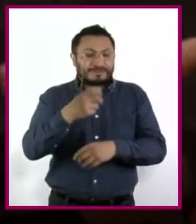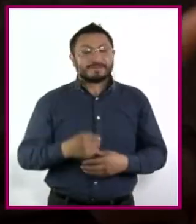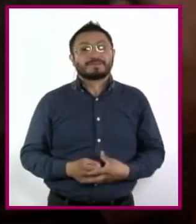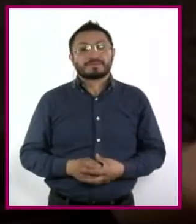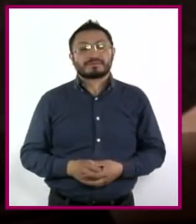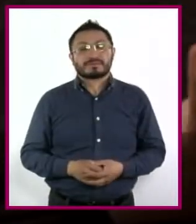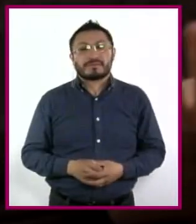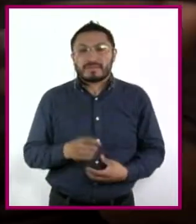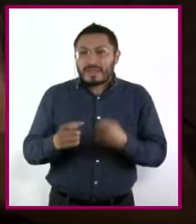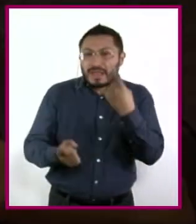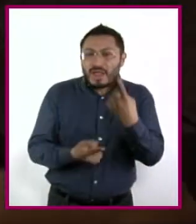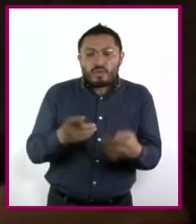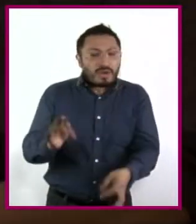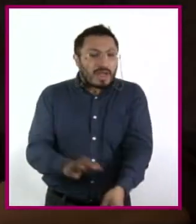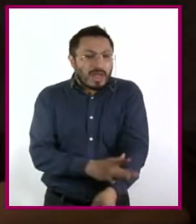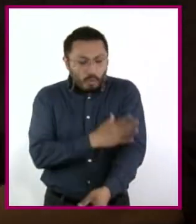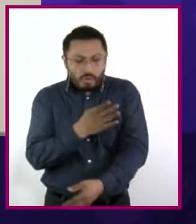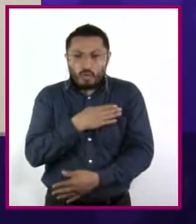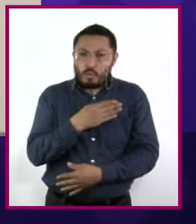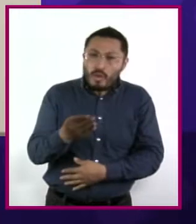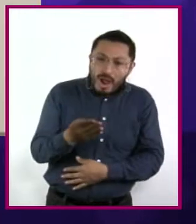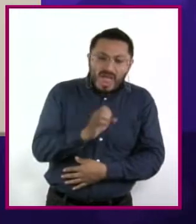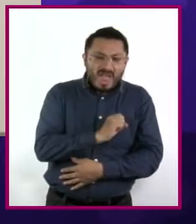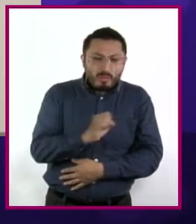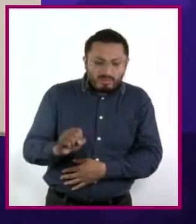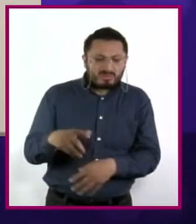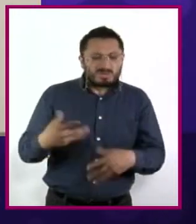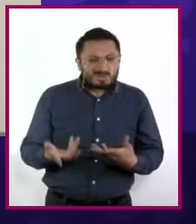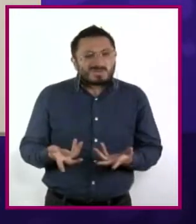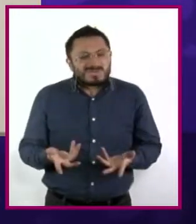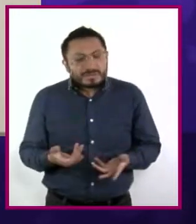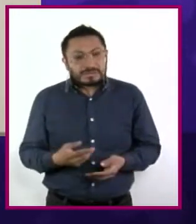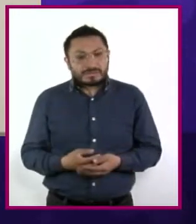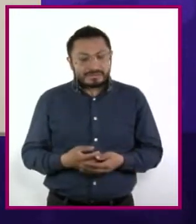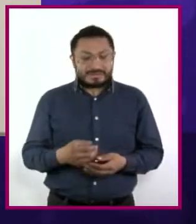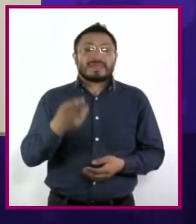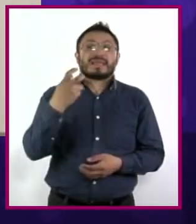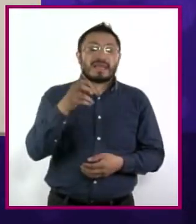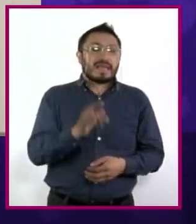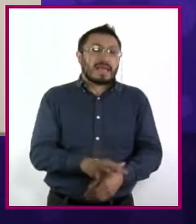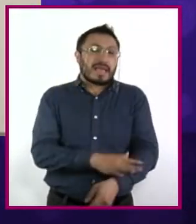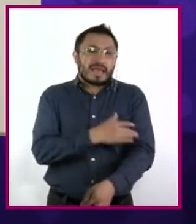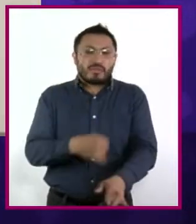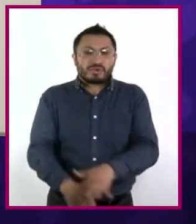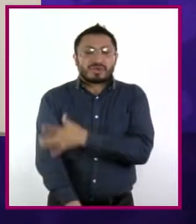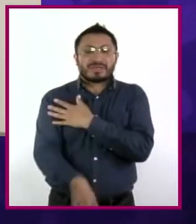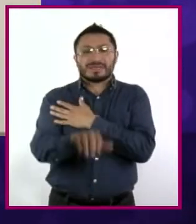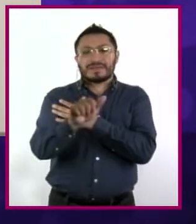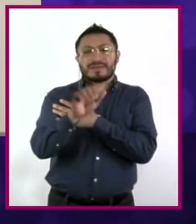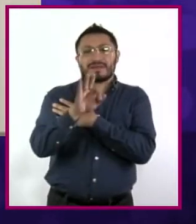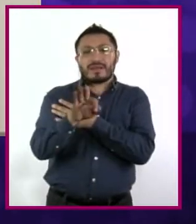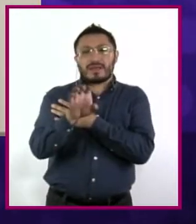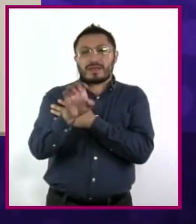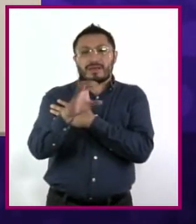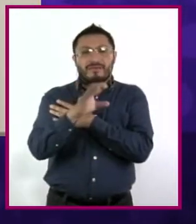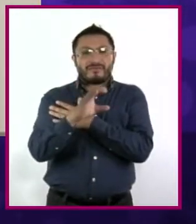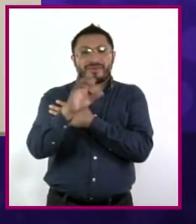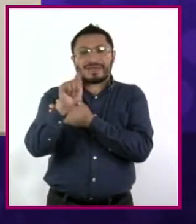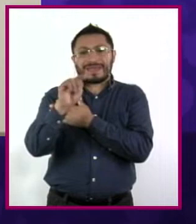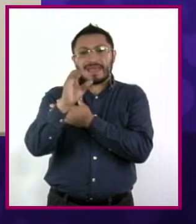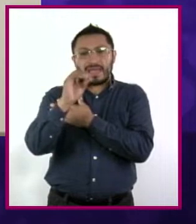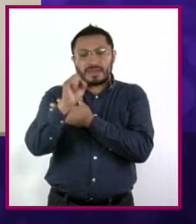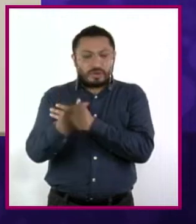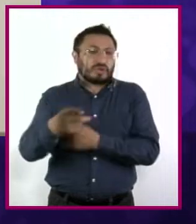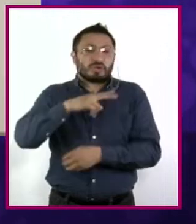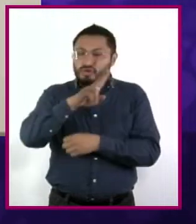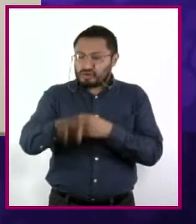¿Hay emociones buenas y malas? Las emociones o los afectos son propios del ser humano. No los podemos